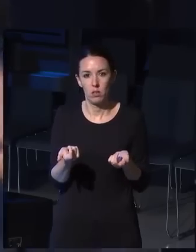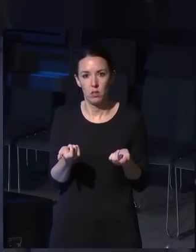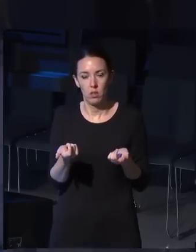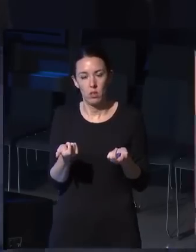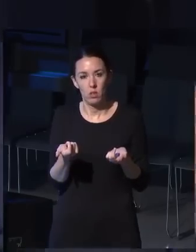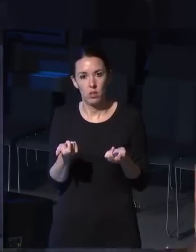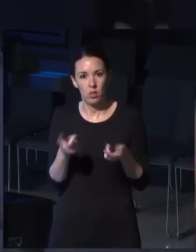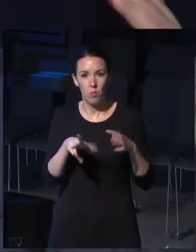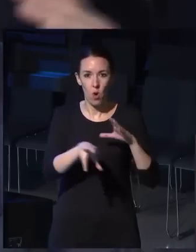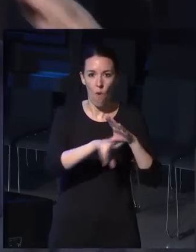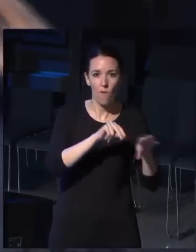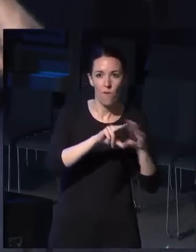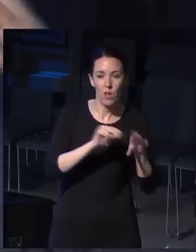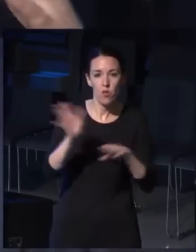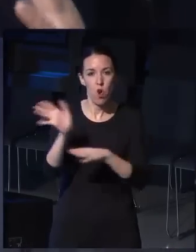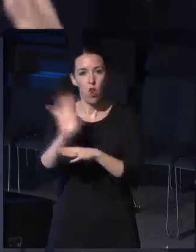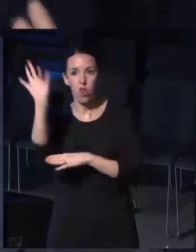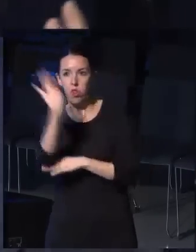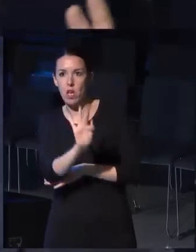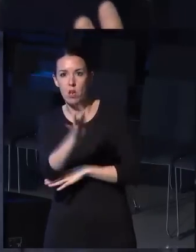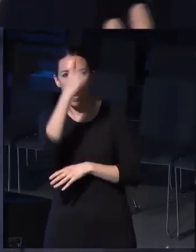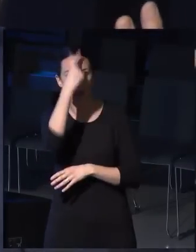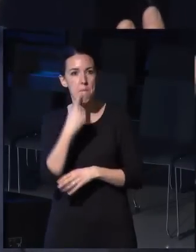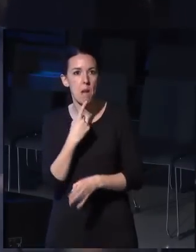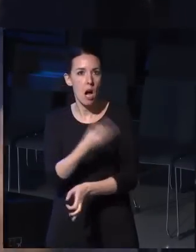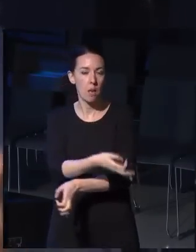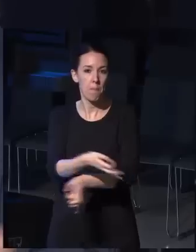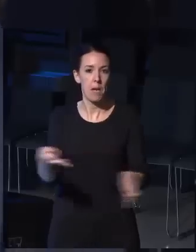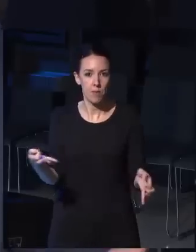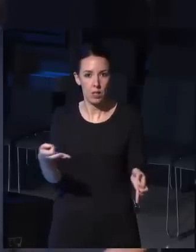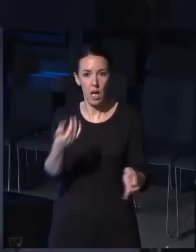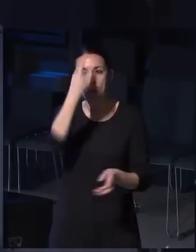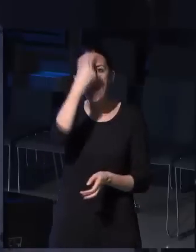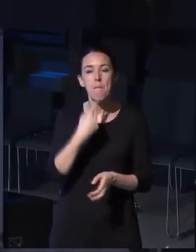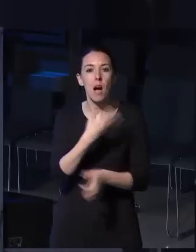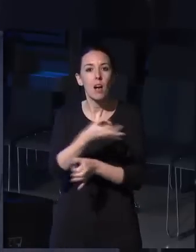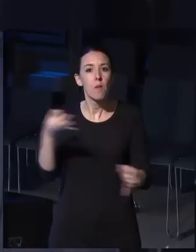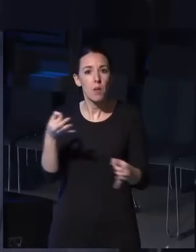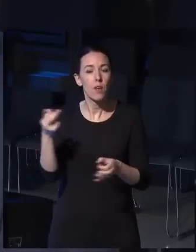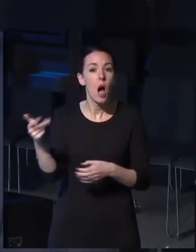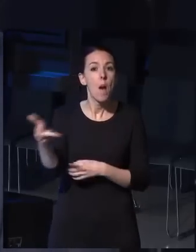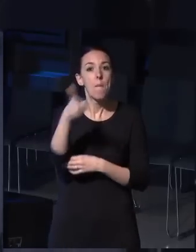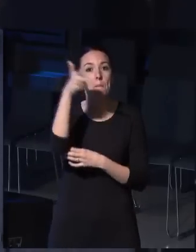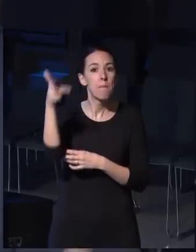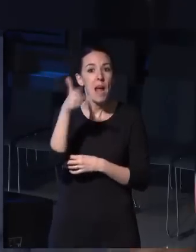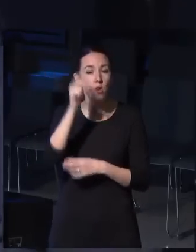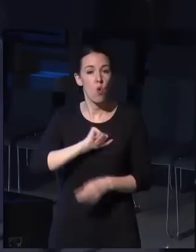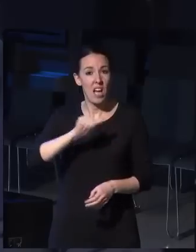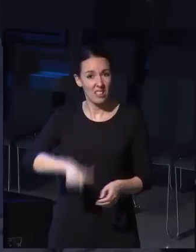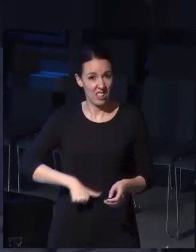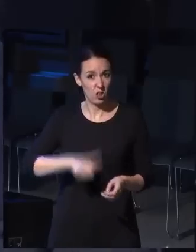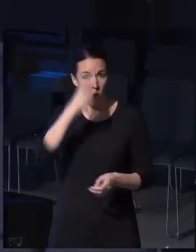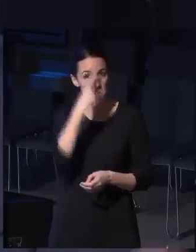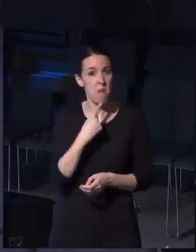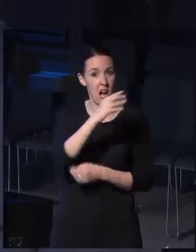trasladando un poco al vídeo, al cine, como la imagen perfecta, ¿no? La imagen perfecta son las películas de Hitchcock, esas imágenes que tienen, pero si